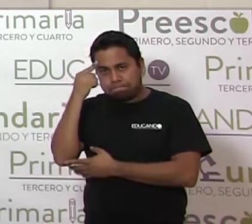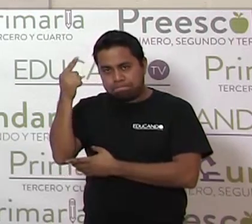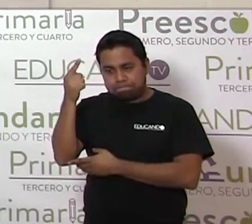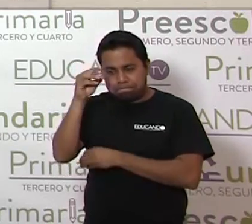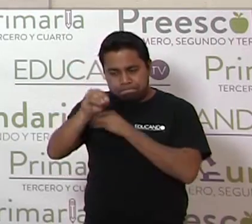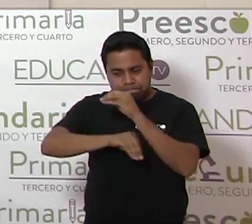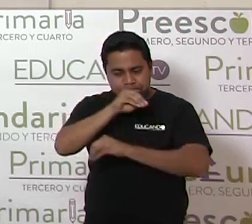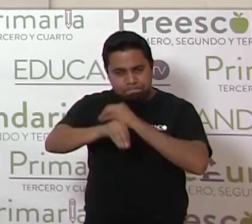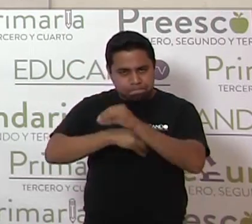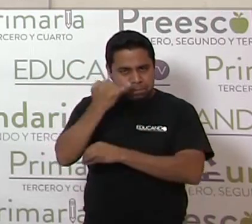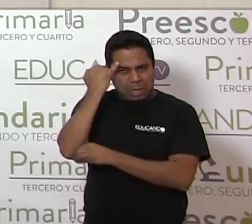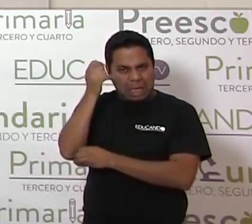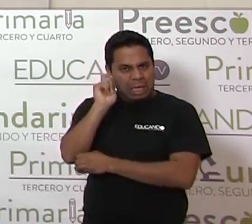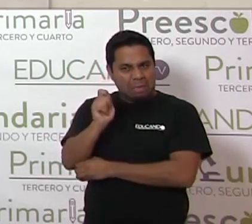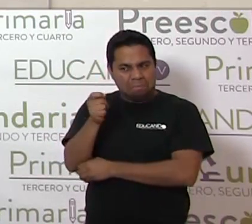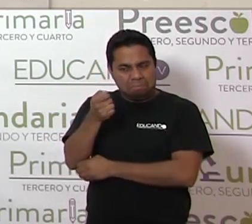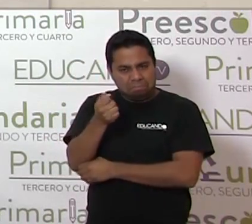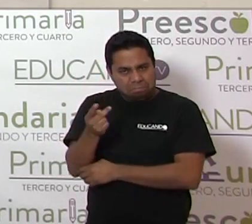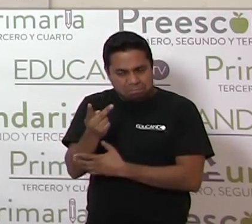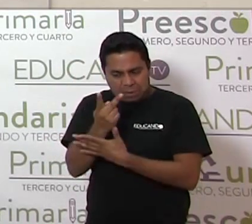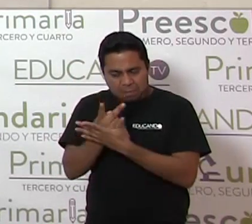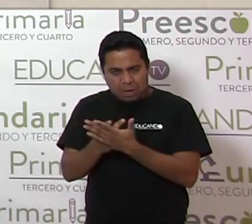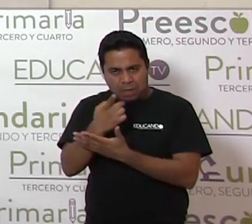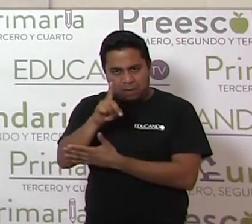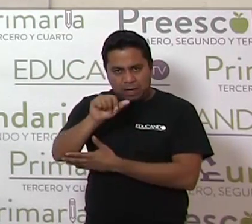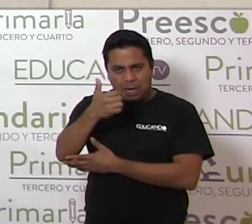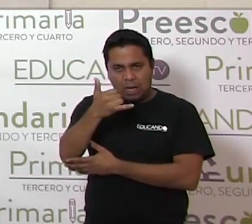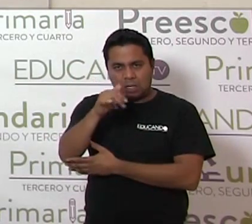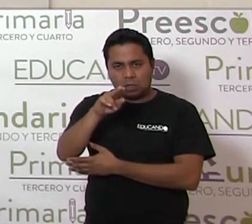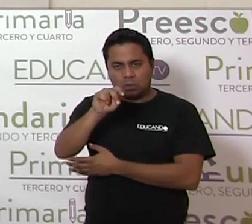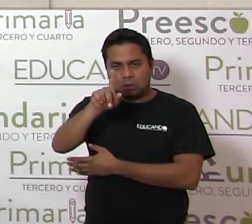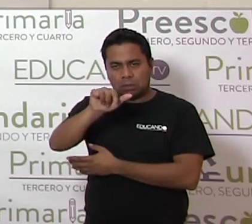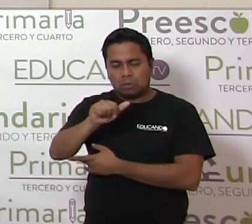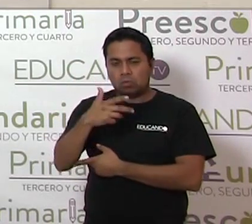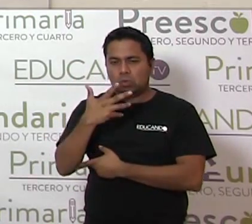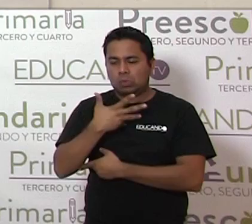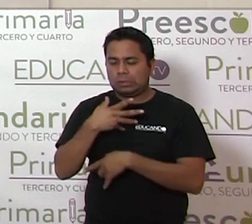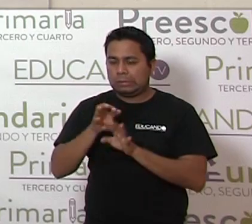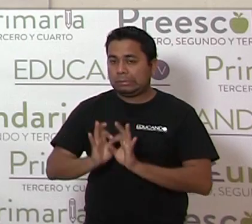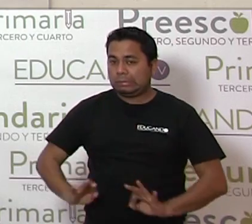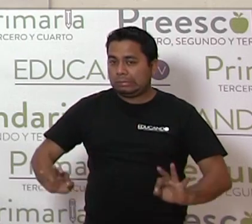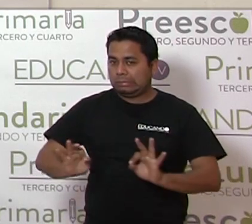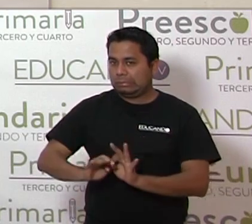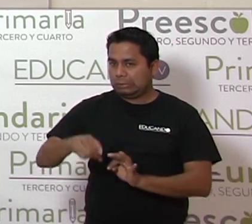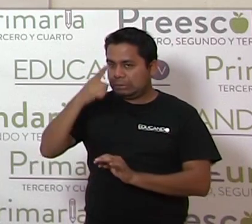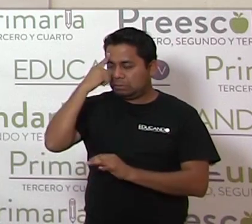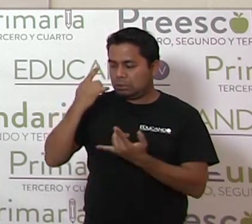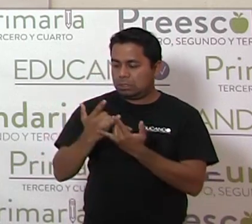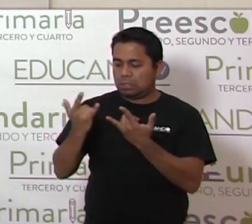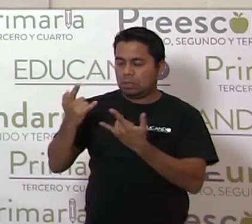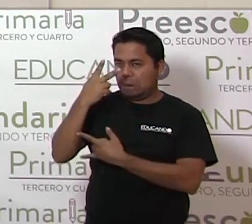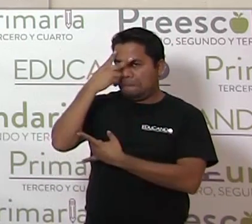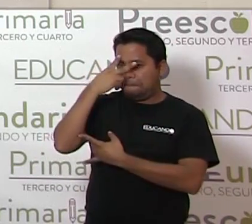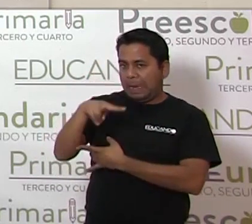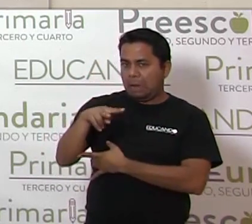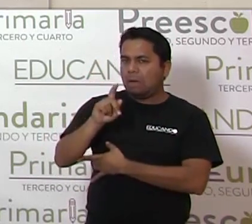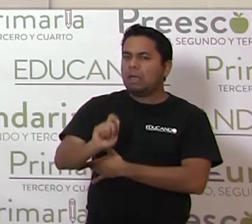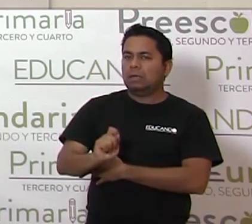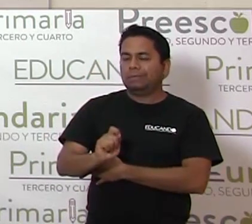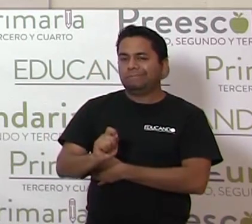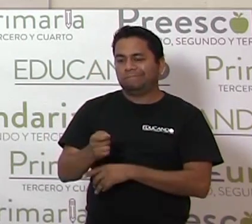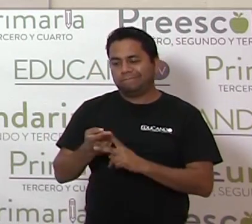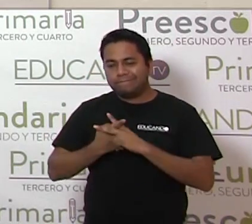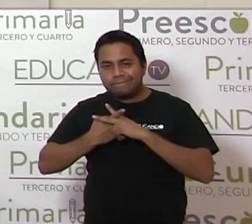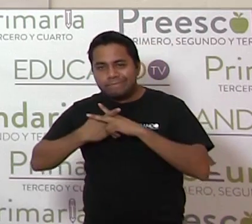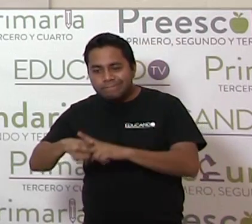Bien, el Plan de Ayutla es un suceso fundamental en la historia de nuestro país que